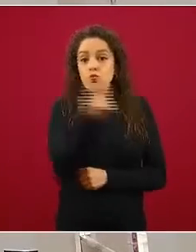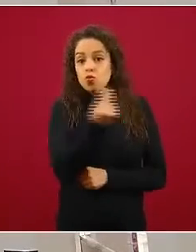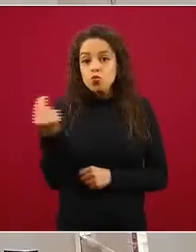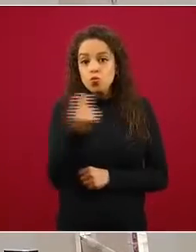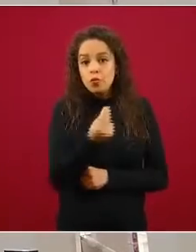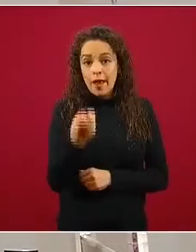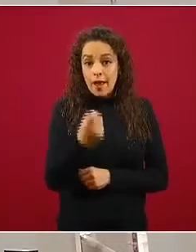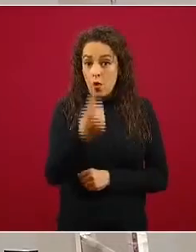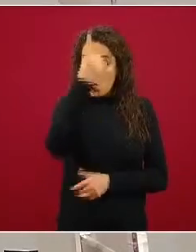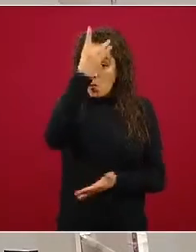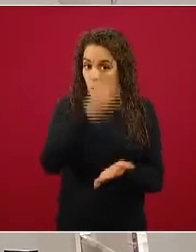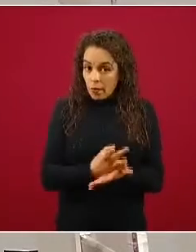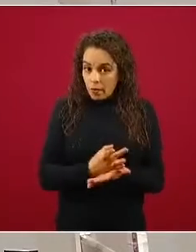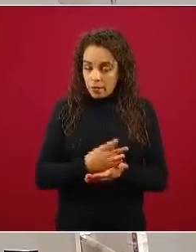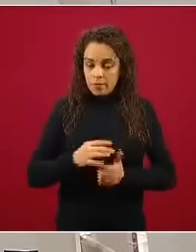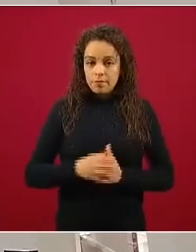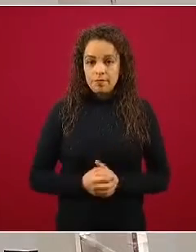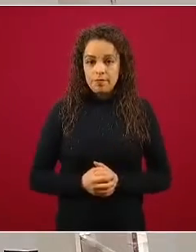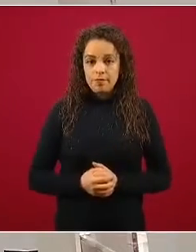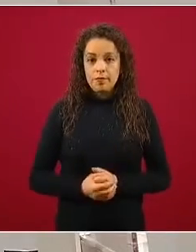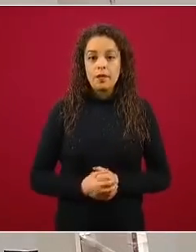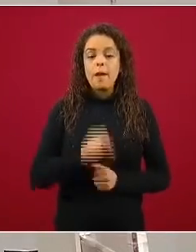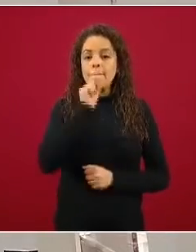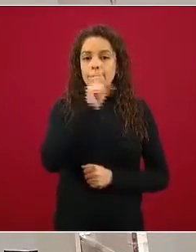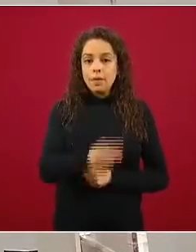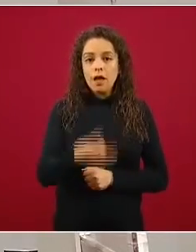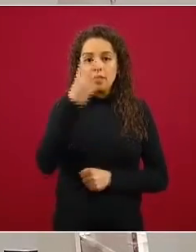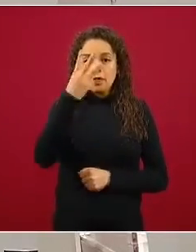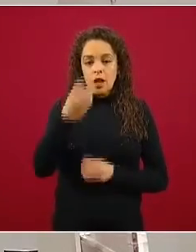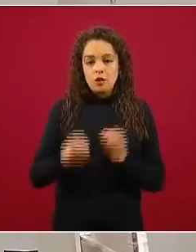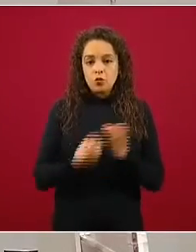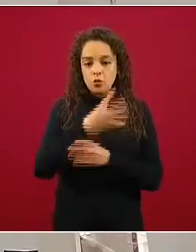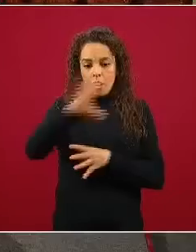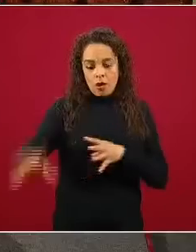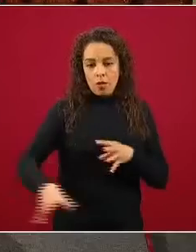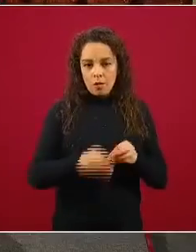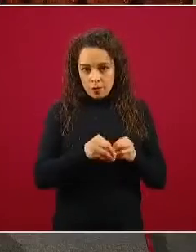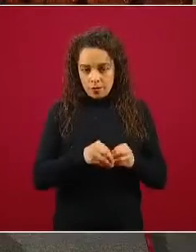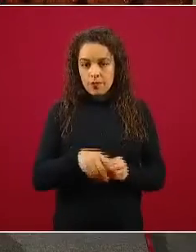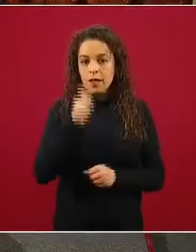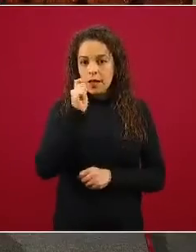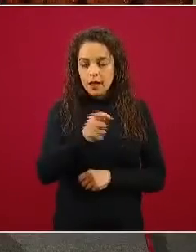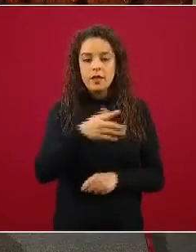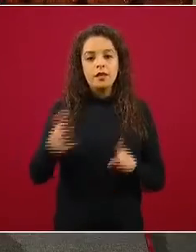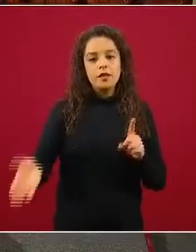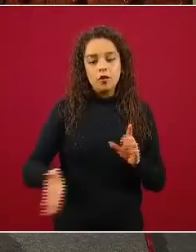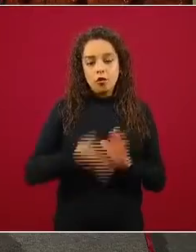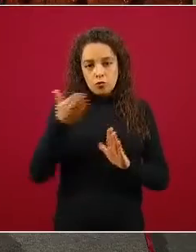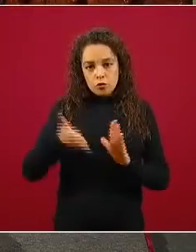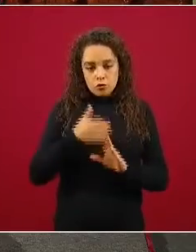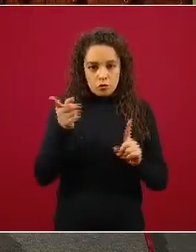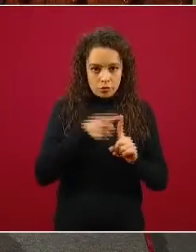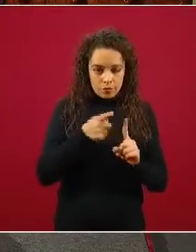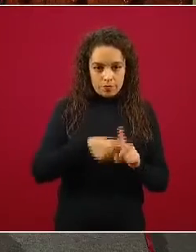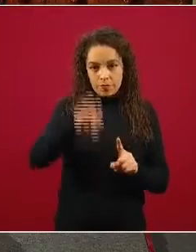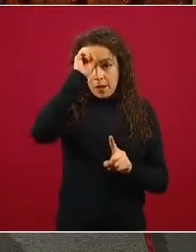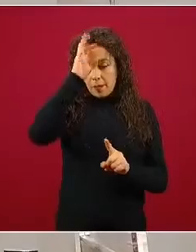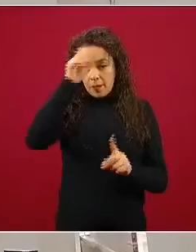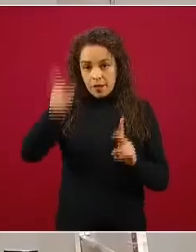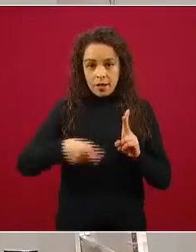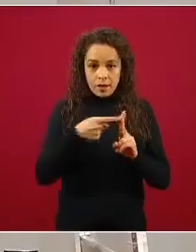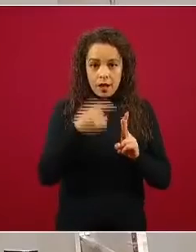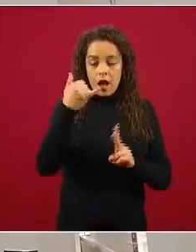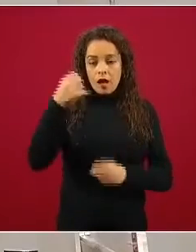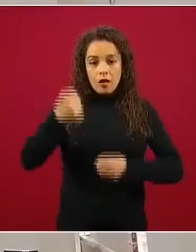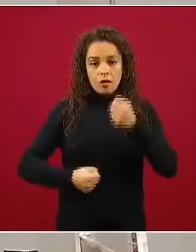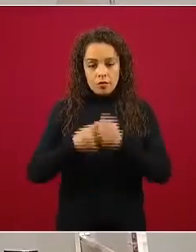solamente, incluyendo las 3 nuevas esenciales que son construcción, minería y el sector